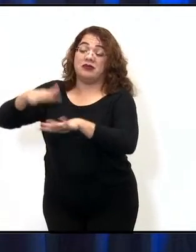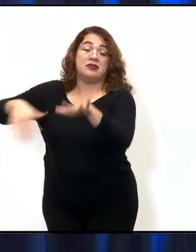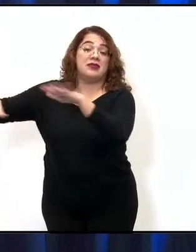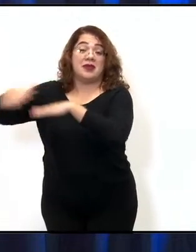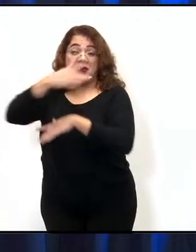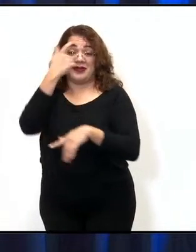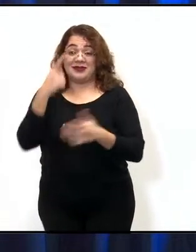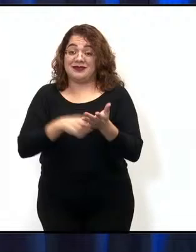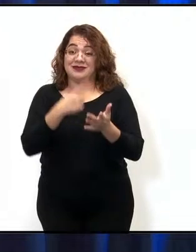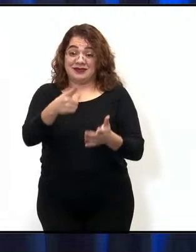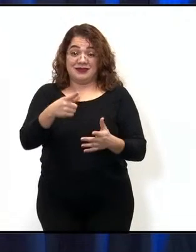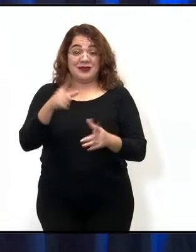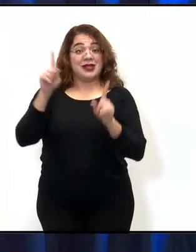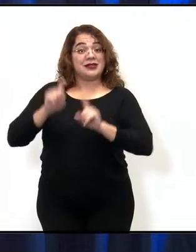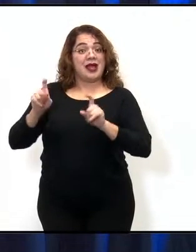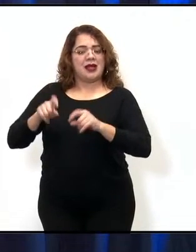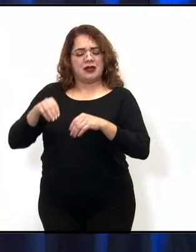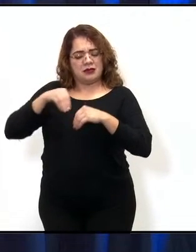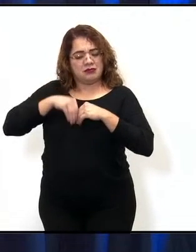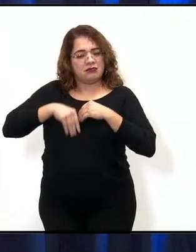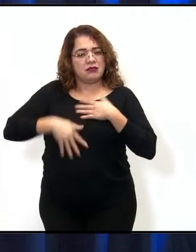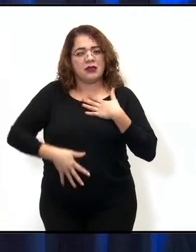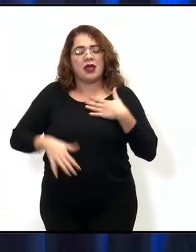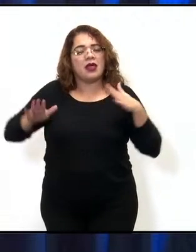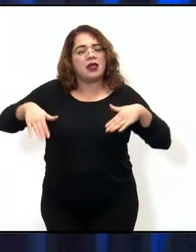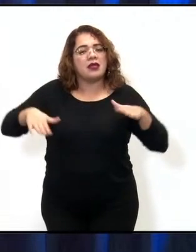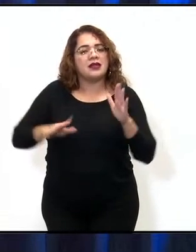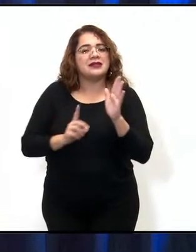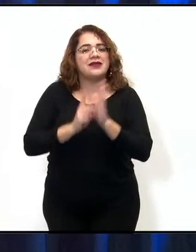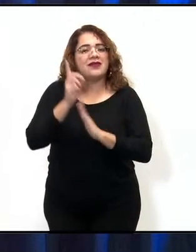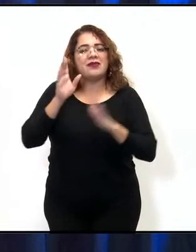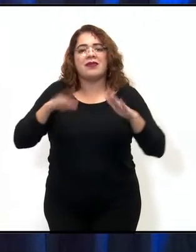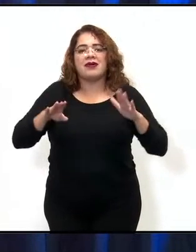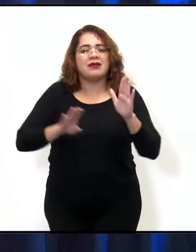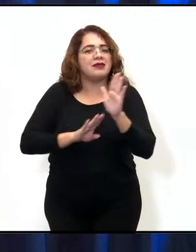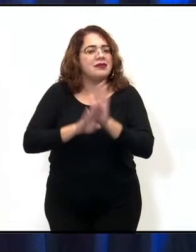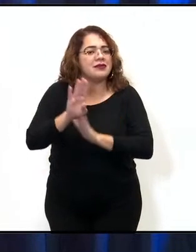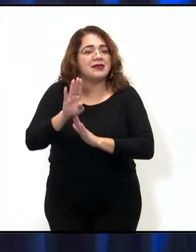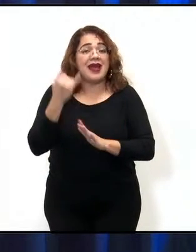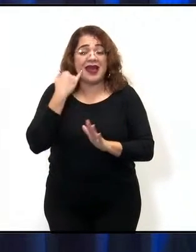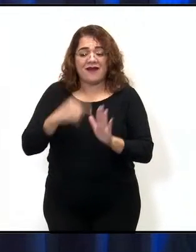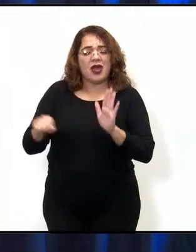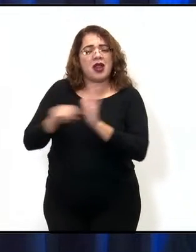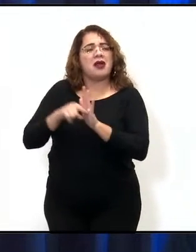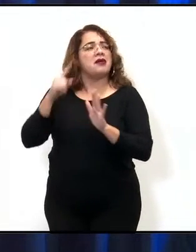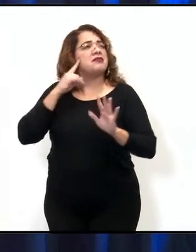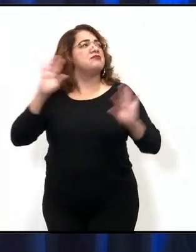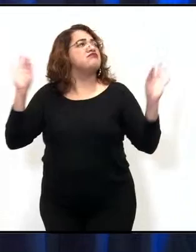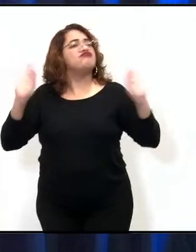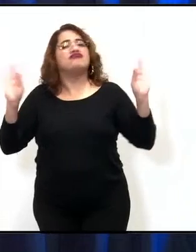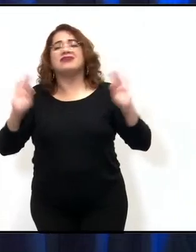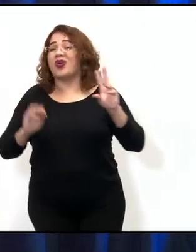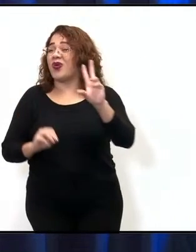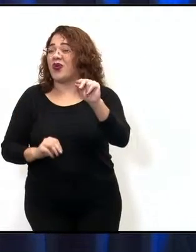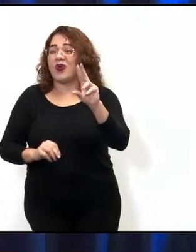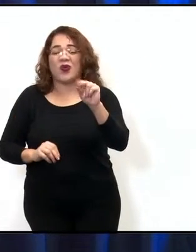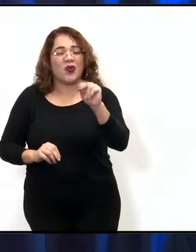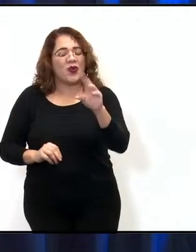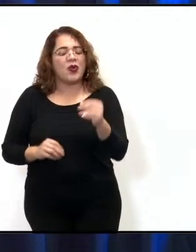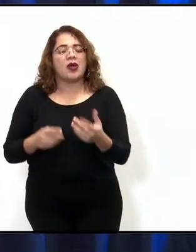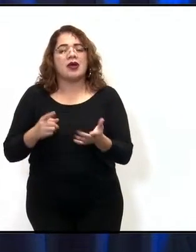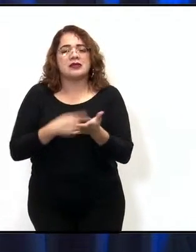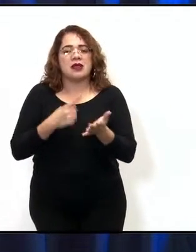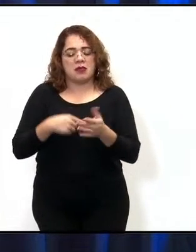su prueba. Si usted toma la prueba hoy y sale negativa, no significa que usted no tiene el